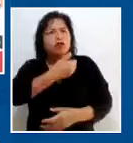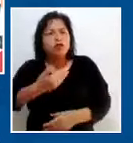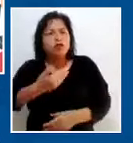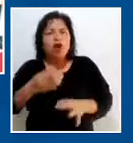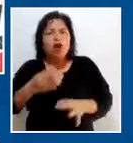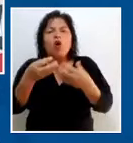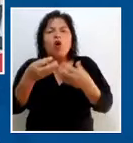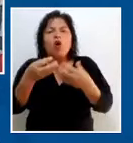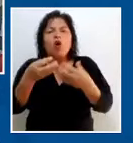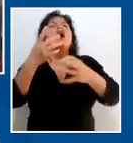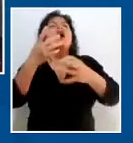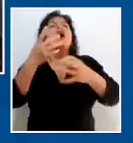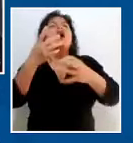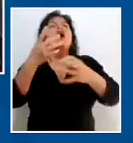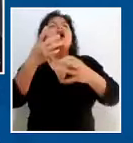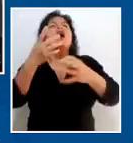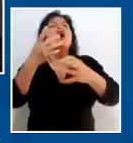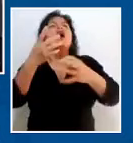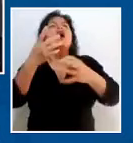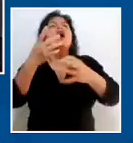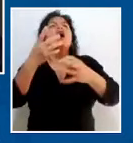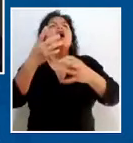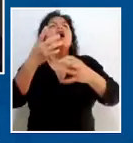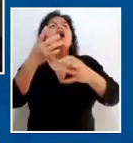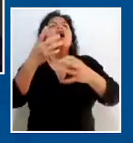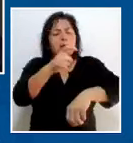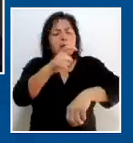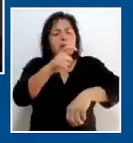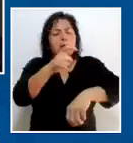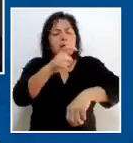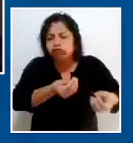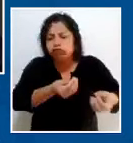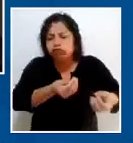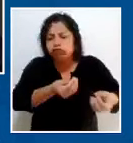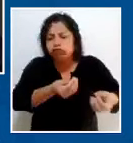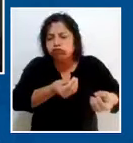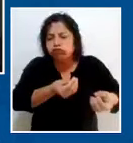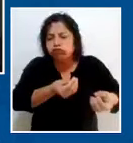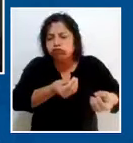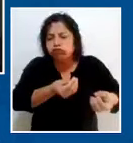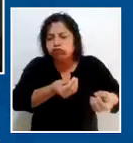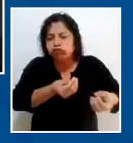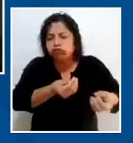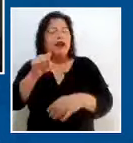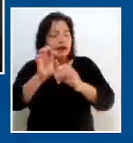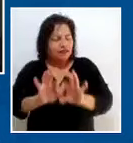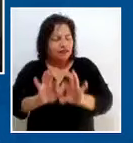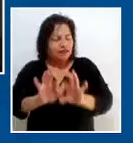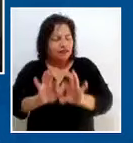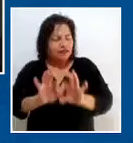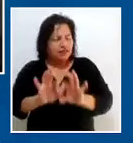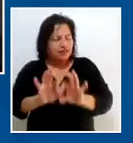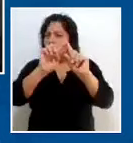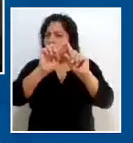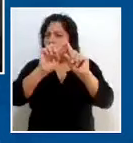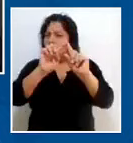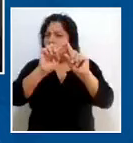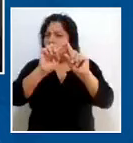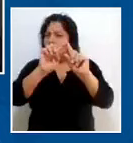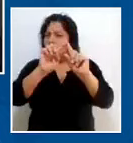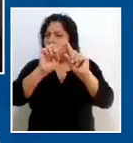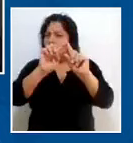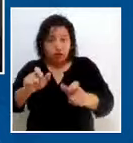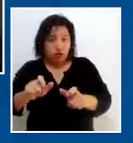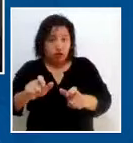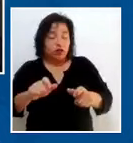el plazo que tiene la entidad para dar esta información. Sí, es una pregunta muy importante, ¿no? Los ciudadanos y ciudadanas